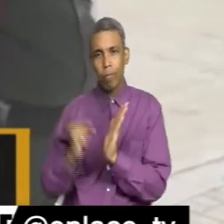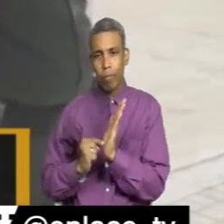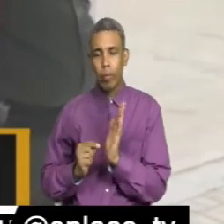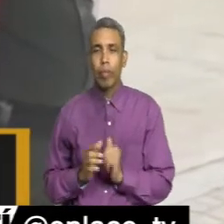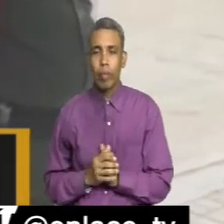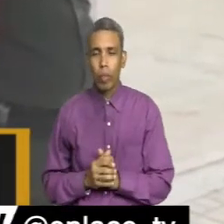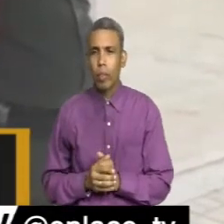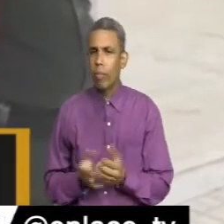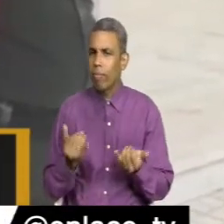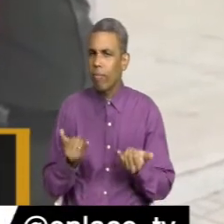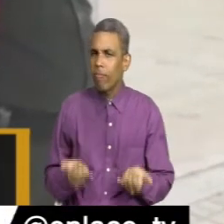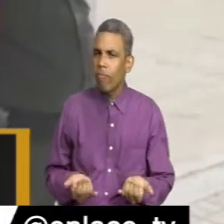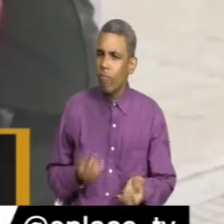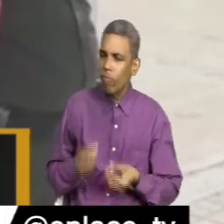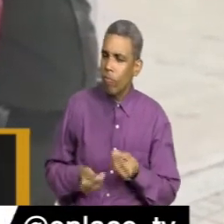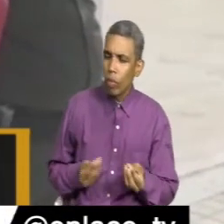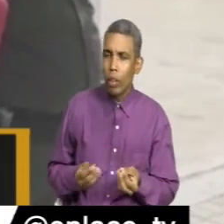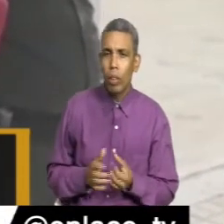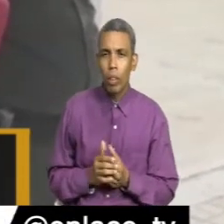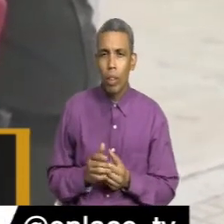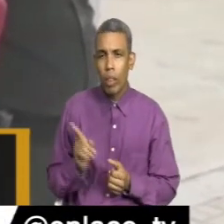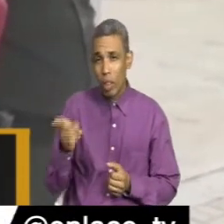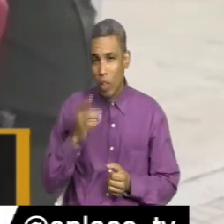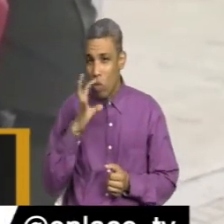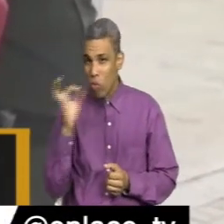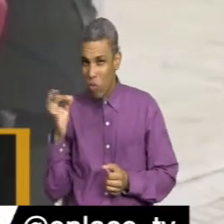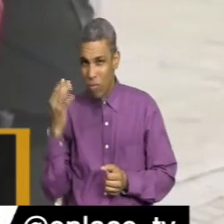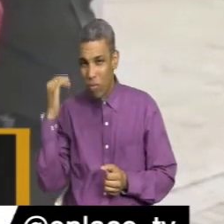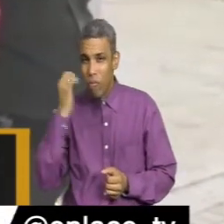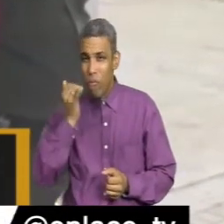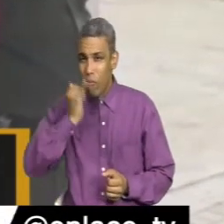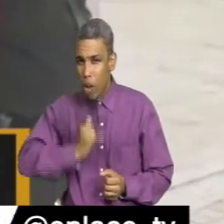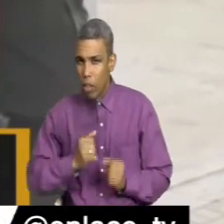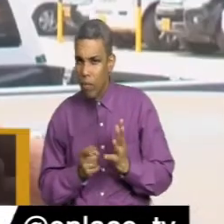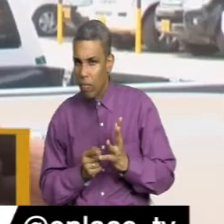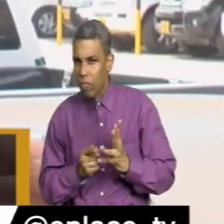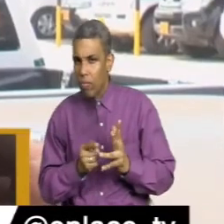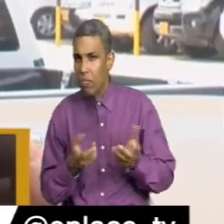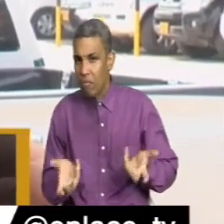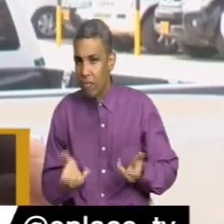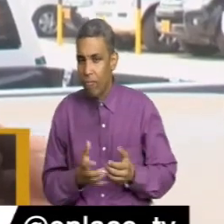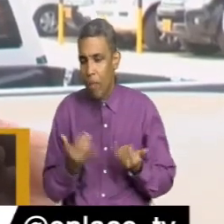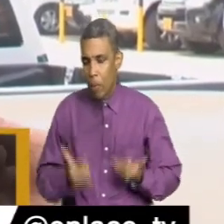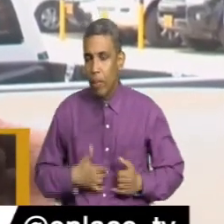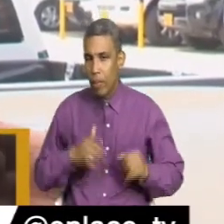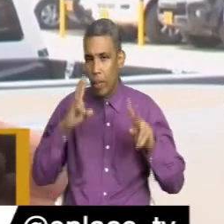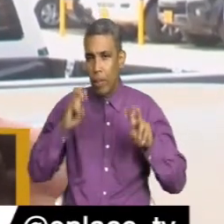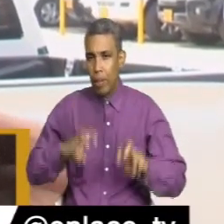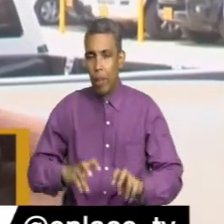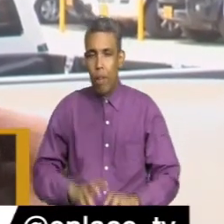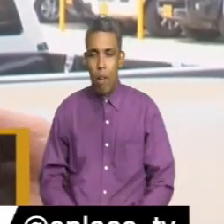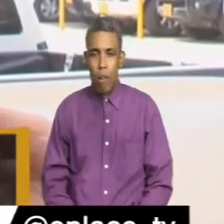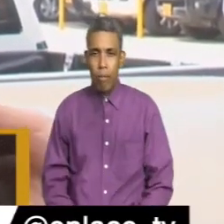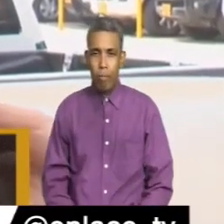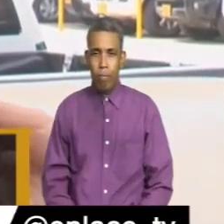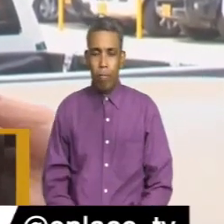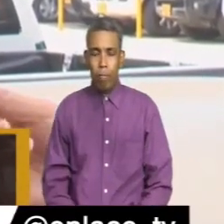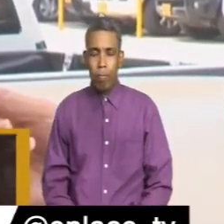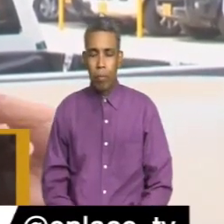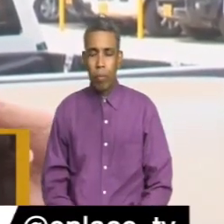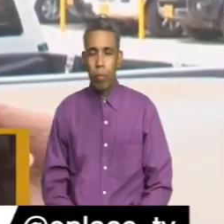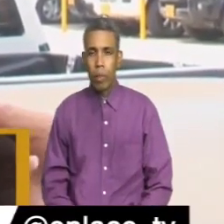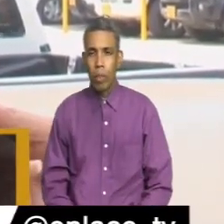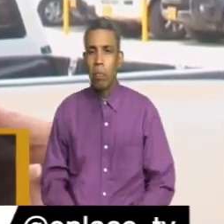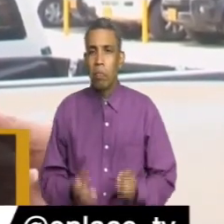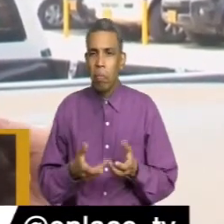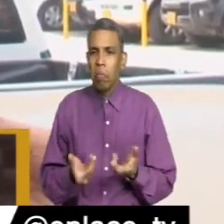ahora tendrán la tarea de esclarecer en qué crimen el hombre estaría al parecer comprometido. Lo que nosotros hacemos es verificar en la página de